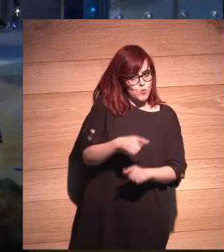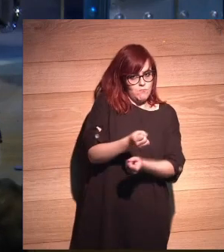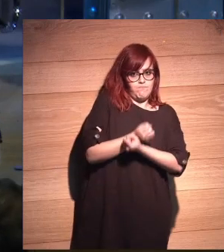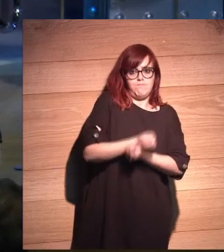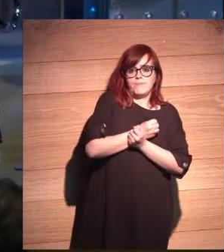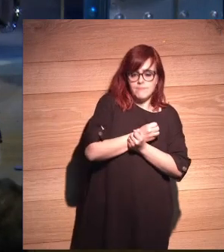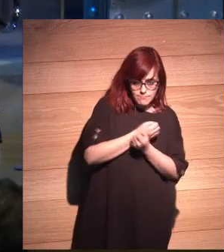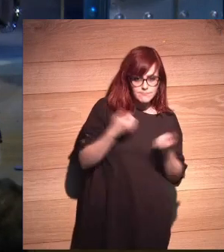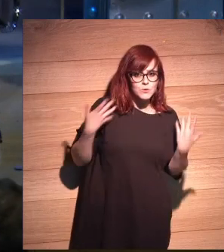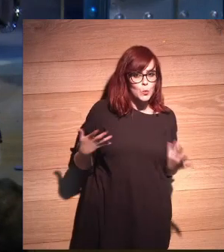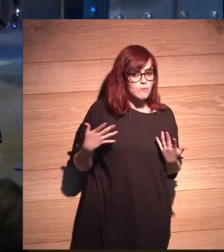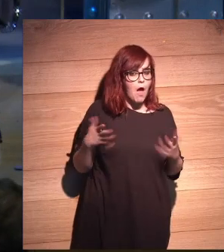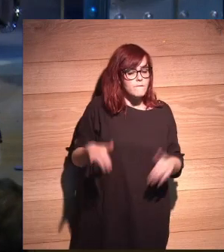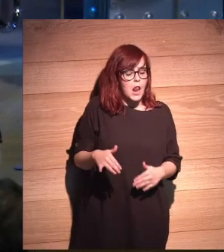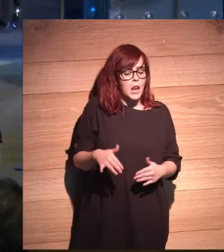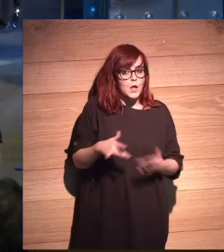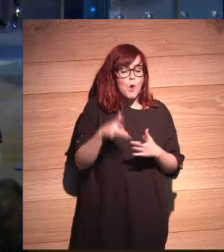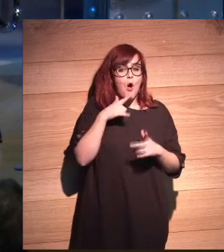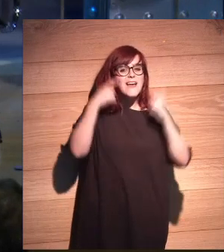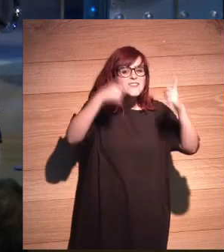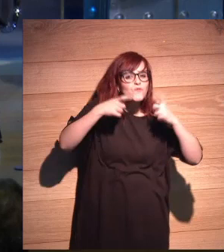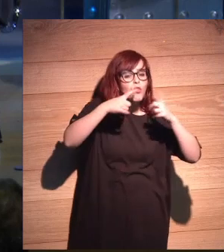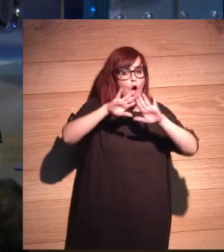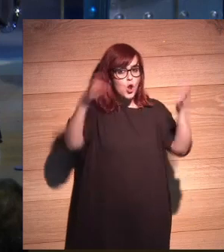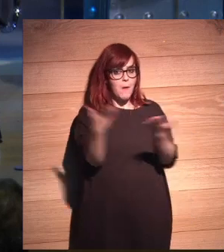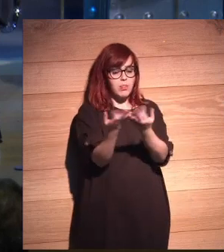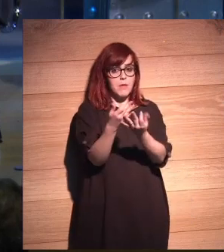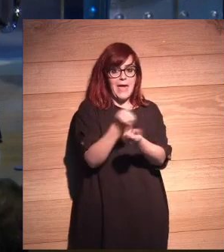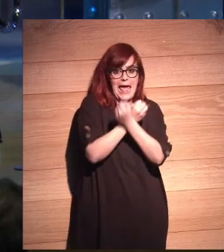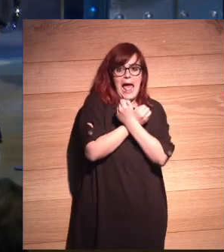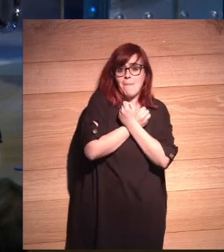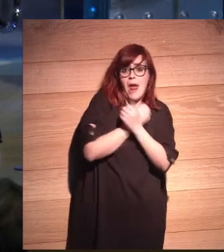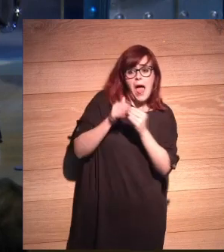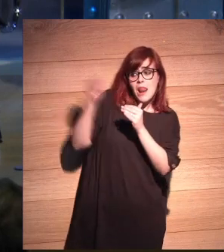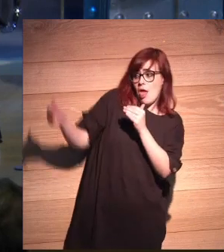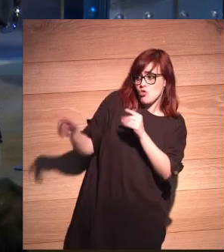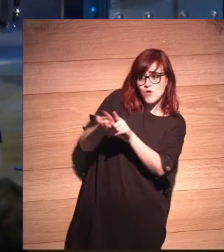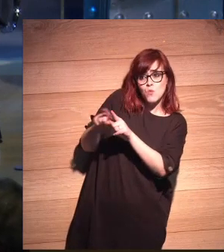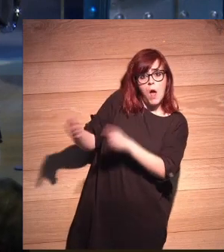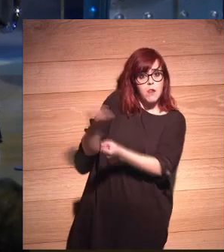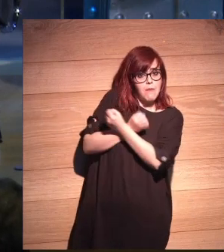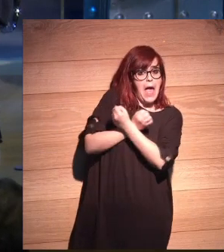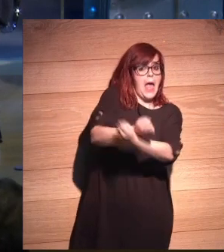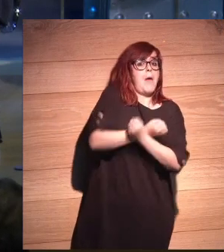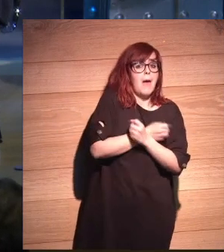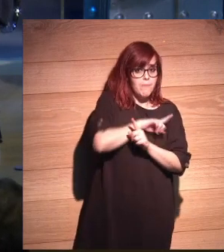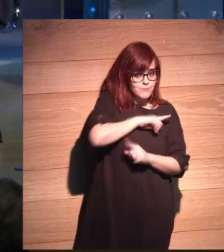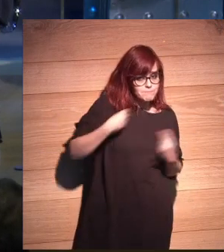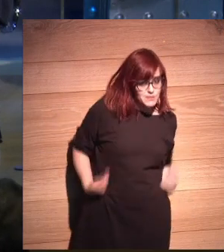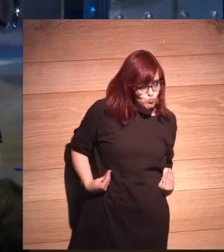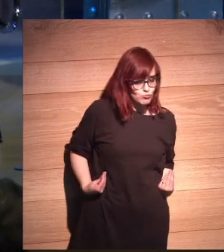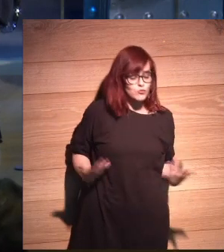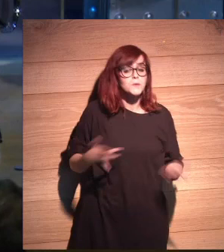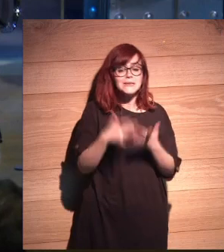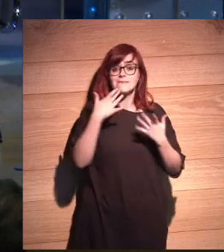esfuerzo global de la humanidad es que el valor sea amarás al prójimo como a ti mismo, ¿de acuerdo? Y cuantos más